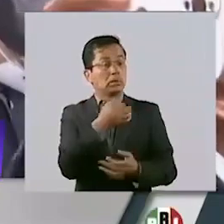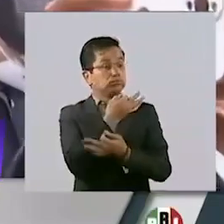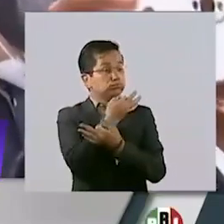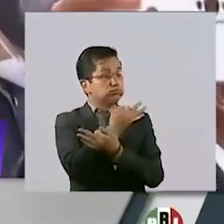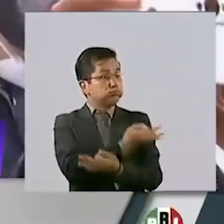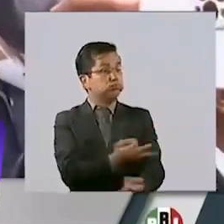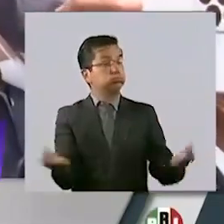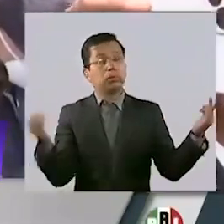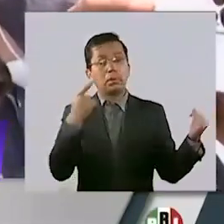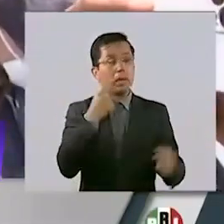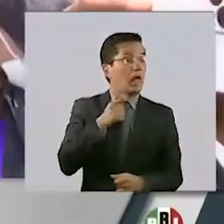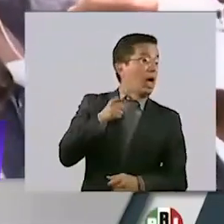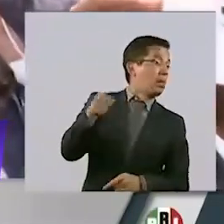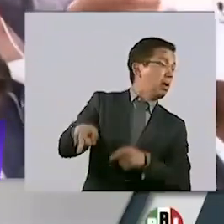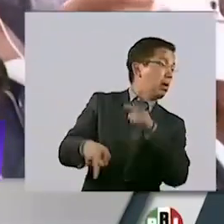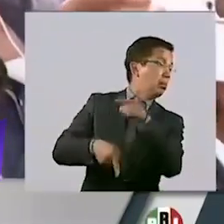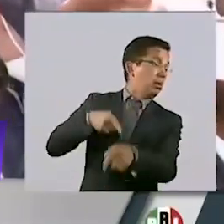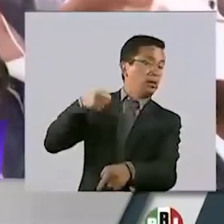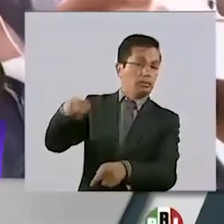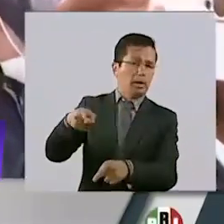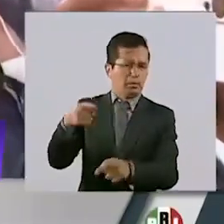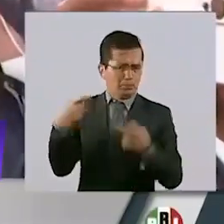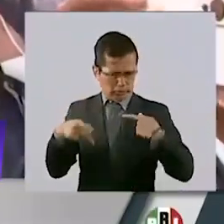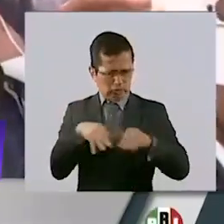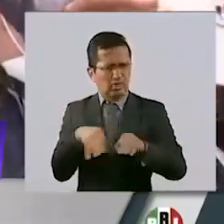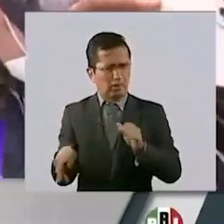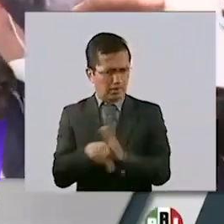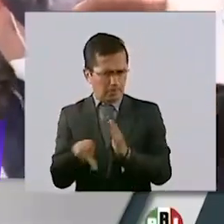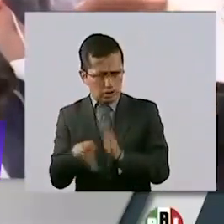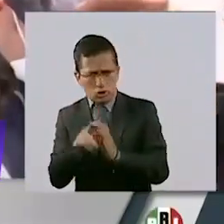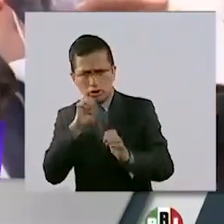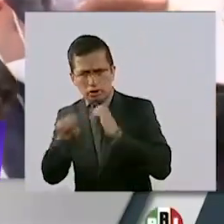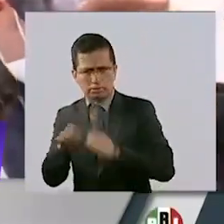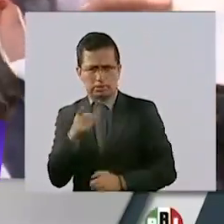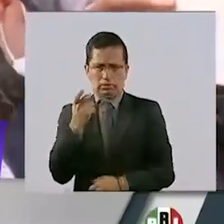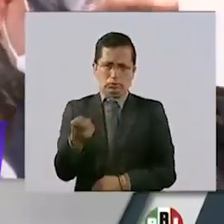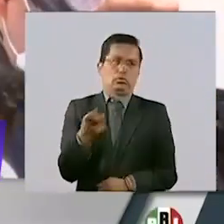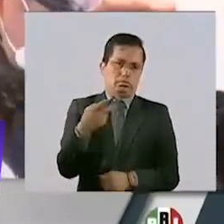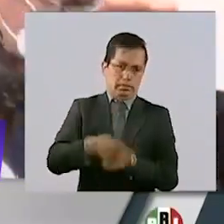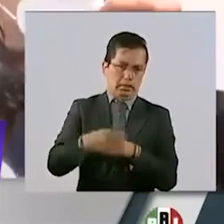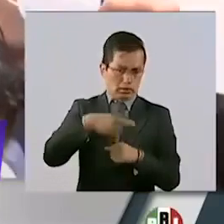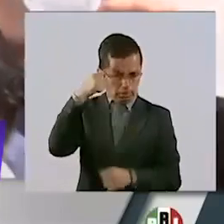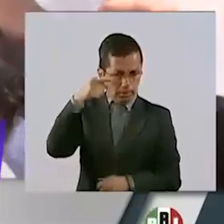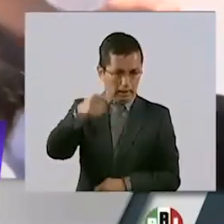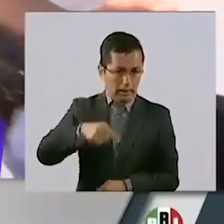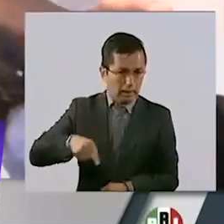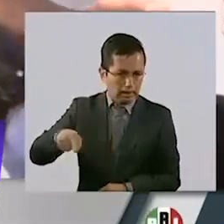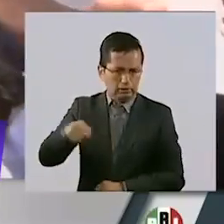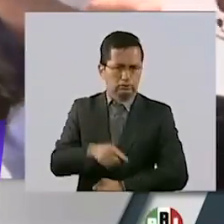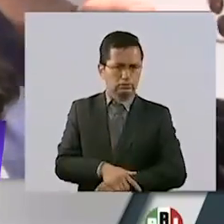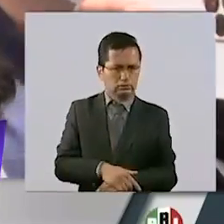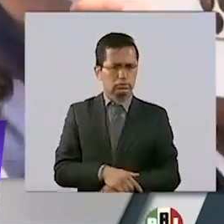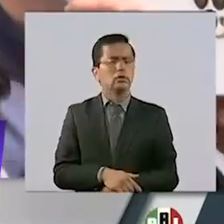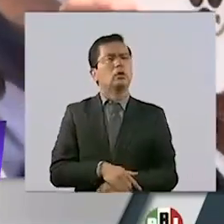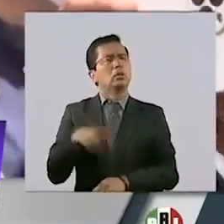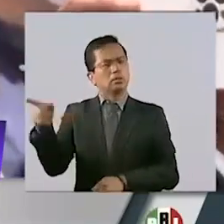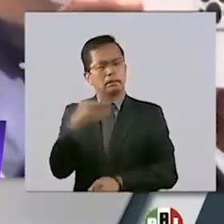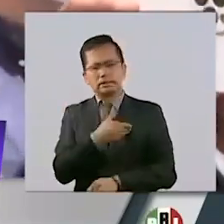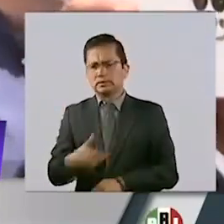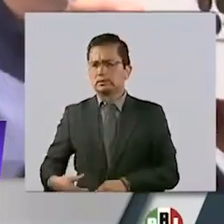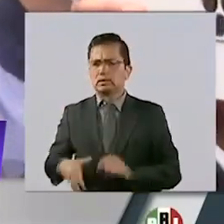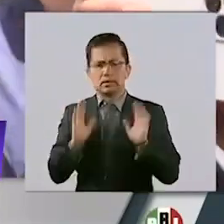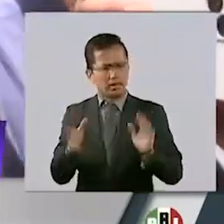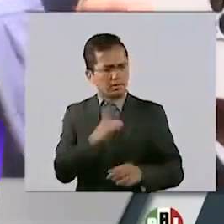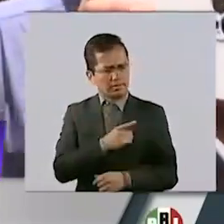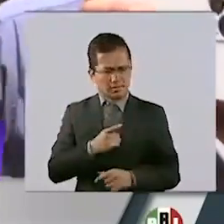también irrita y los vuelve víctimas de la violencia, y también echar a andar todos los mecanismos de protección que este país